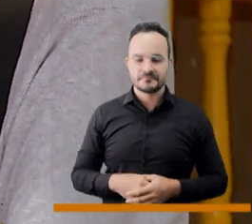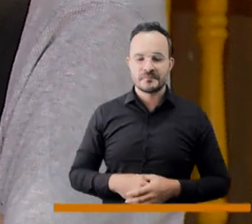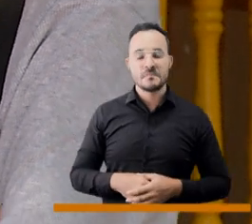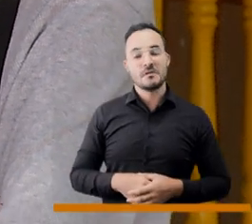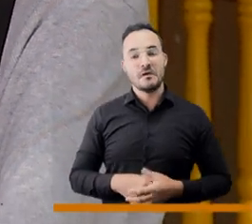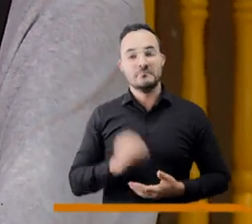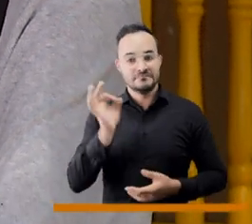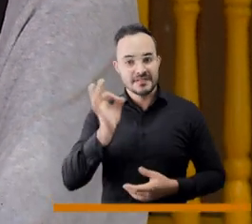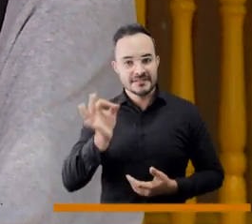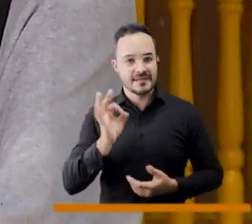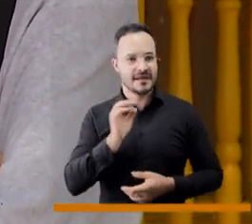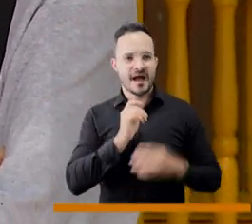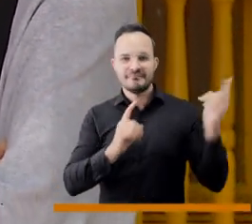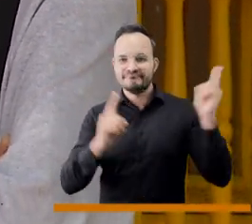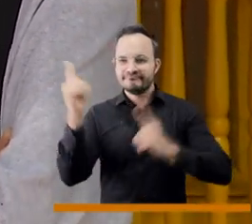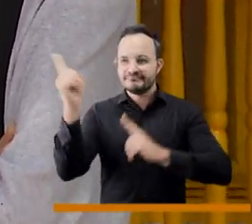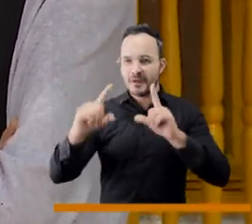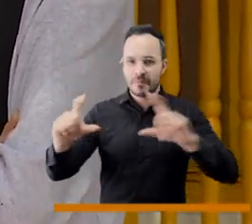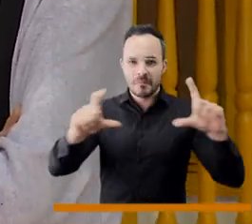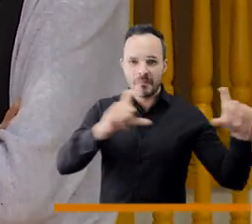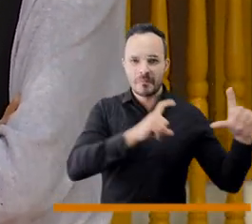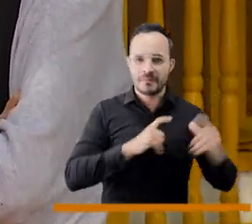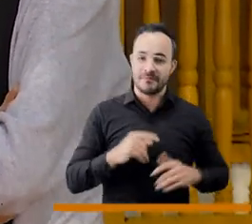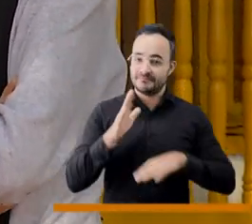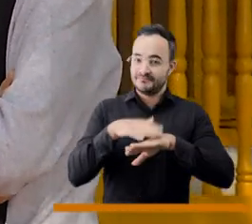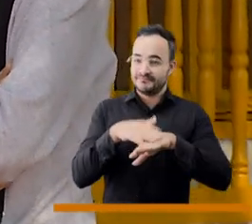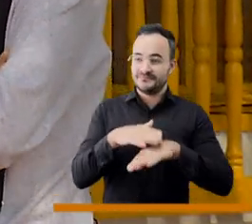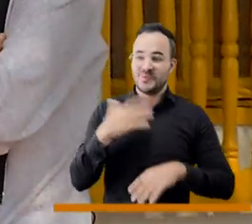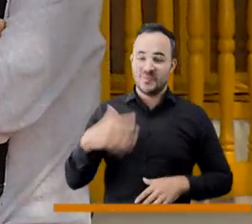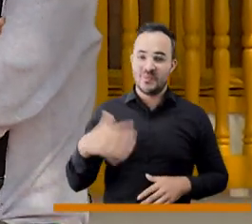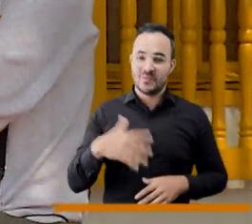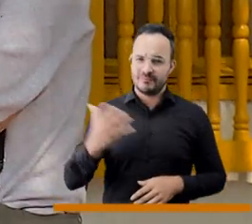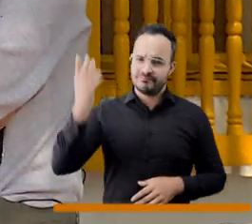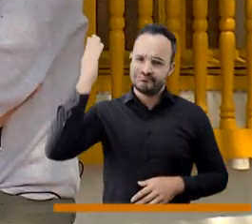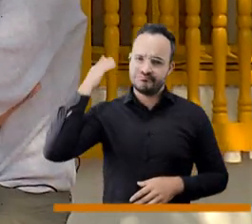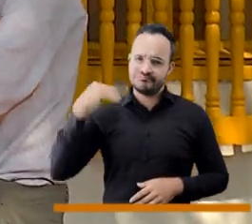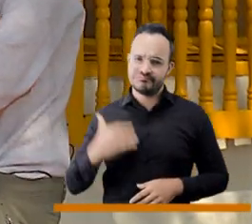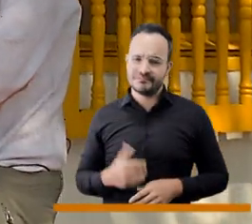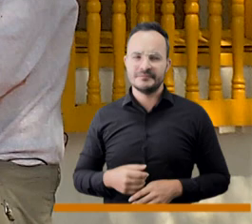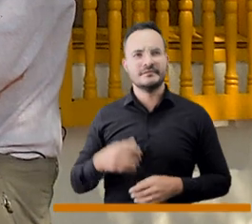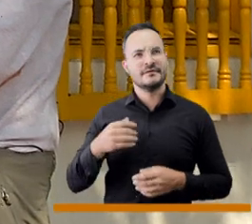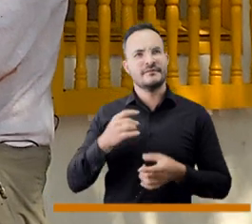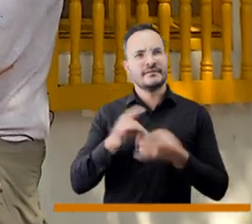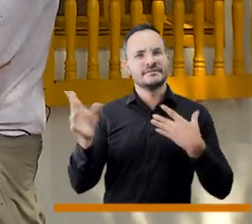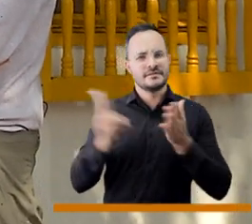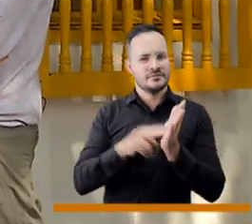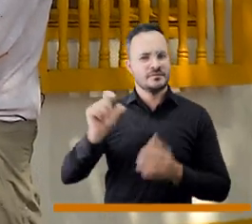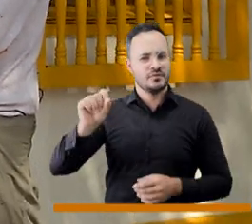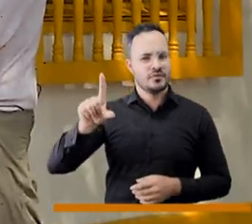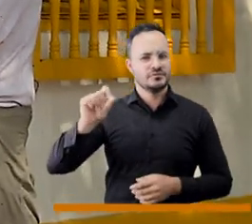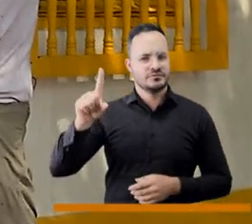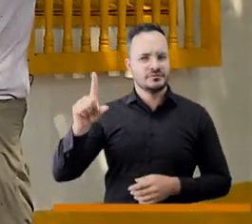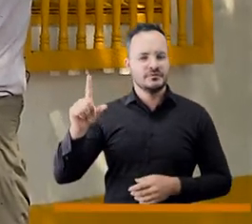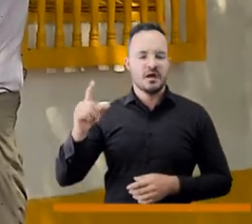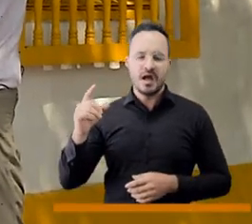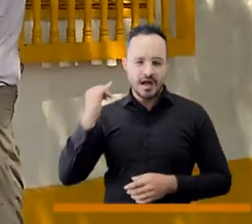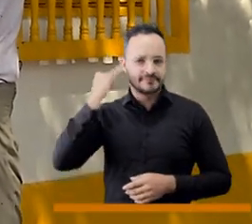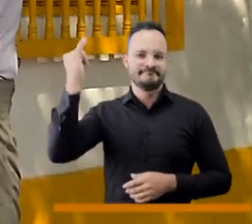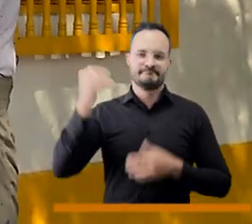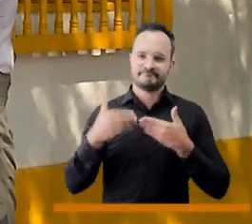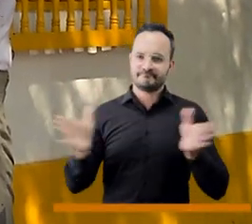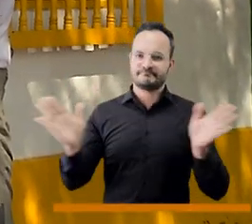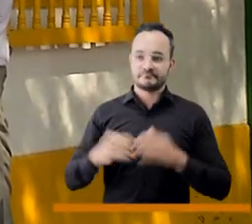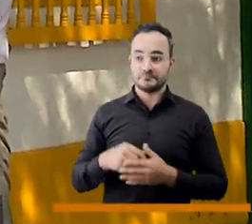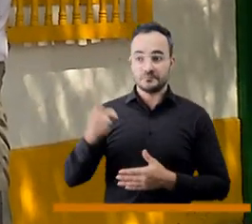poncherazo ya tiene una historia más larga que la del pueblito. O sea, nosotros arrancamos más o menos en 2011, porque